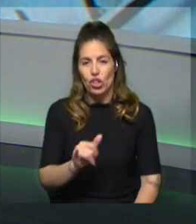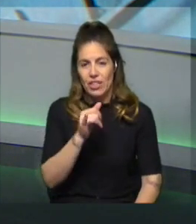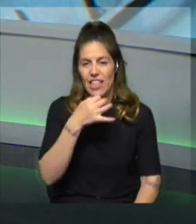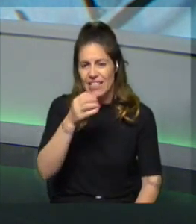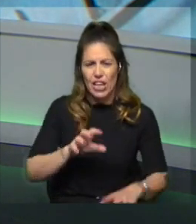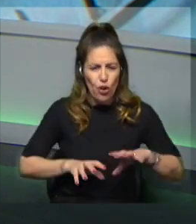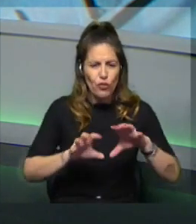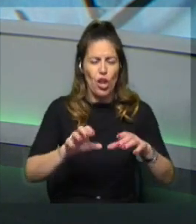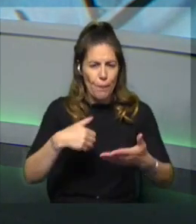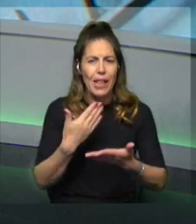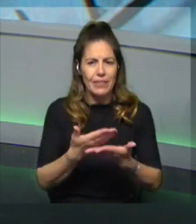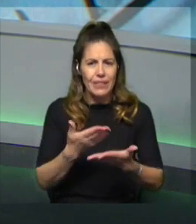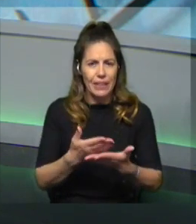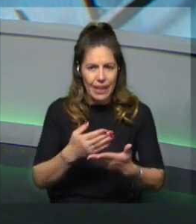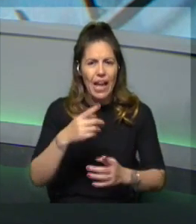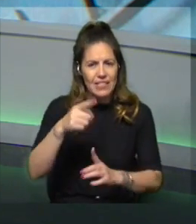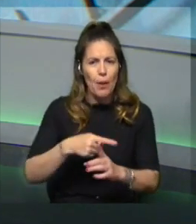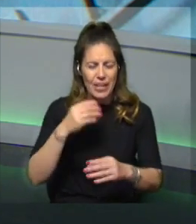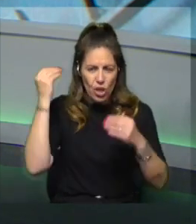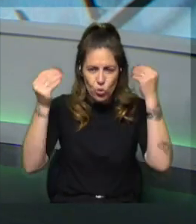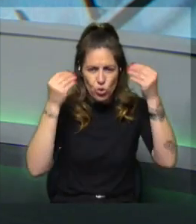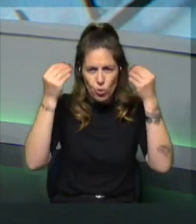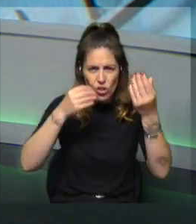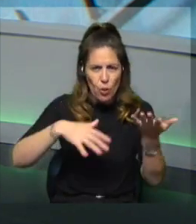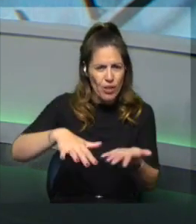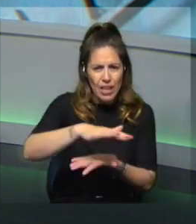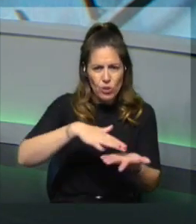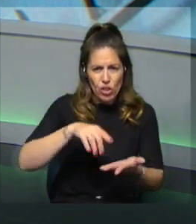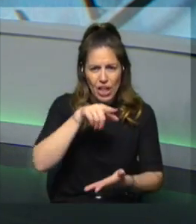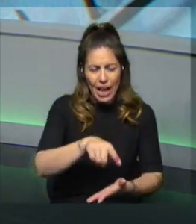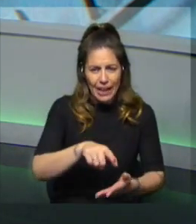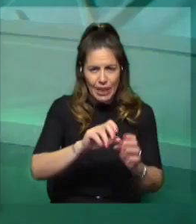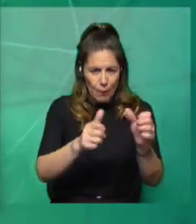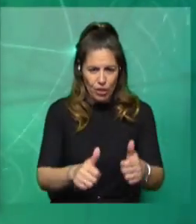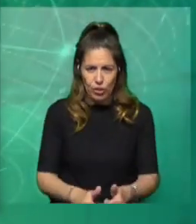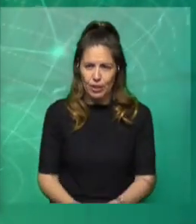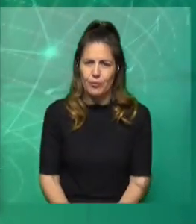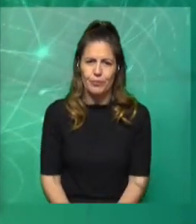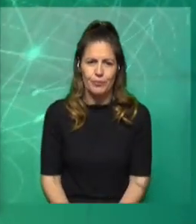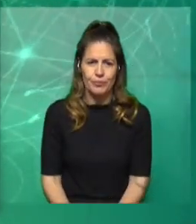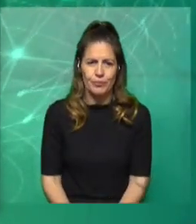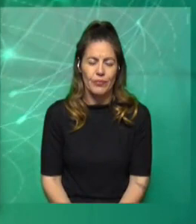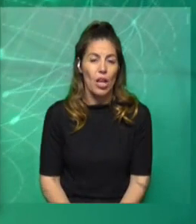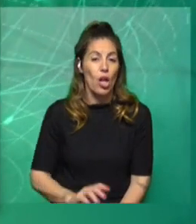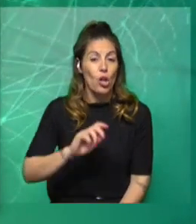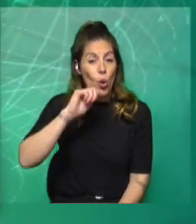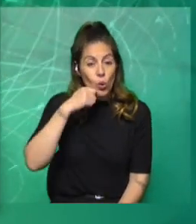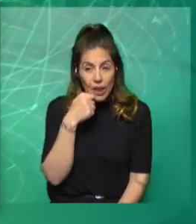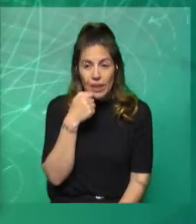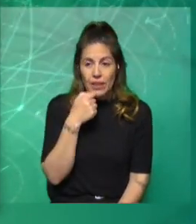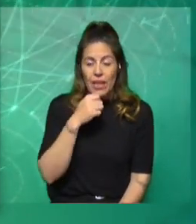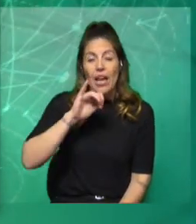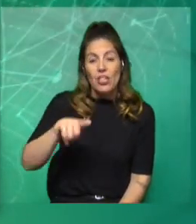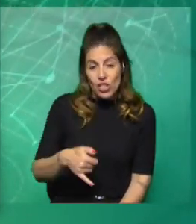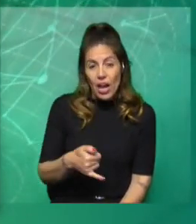hace meses su preocupación por la situación en esa localidad fernandina. Nos gustaría es que, bueno, si ya que